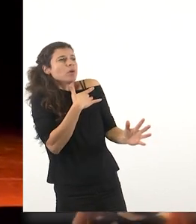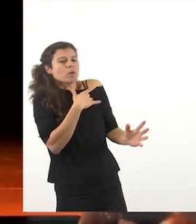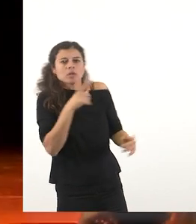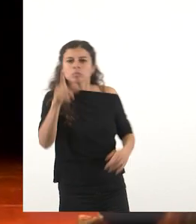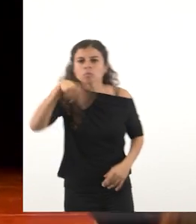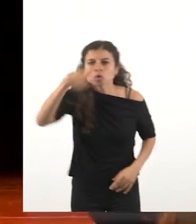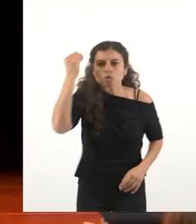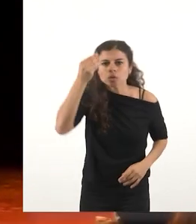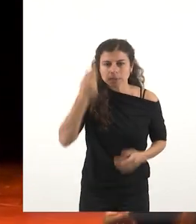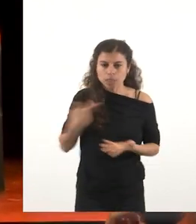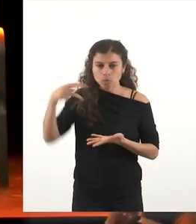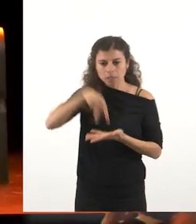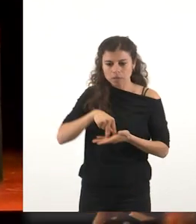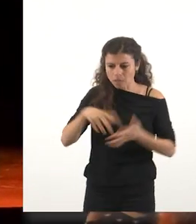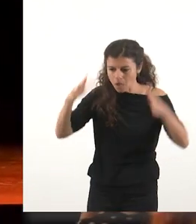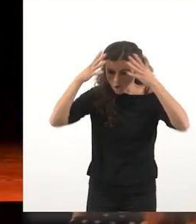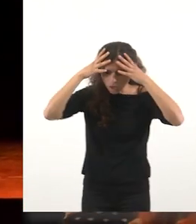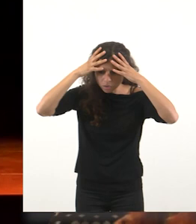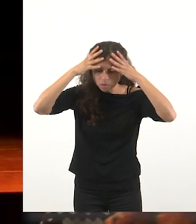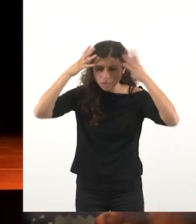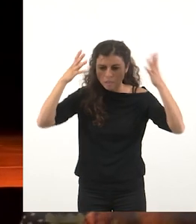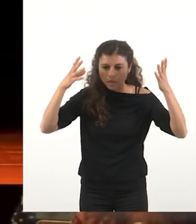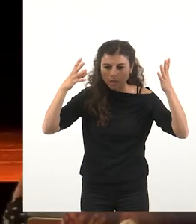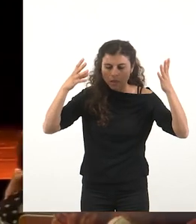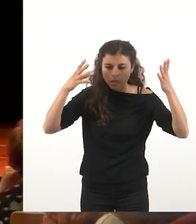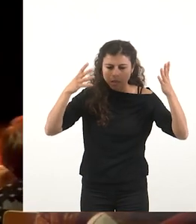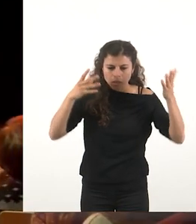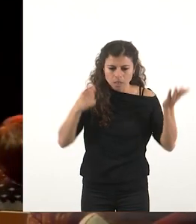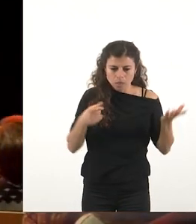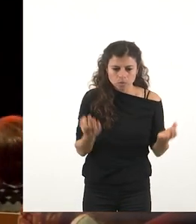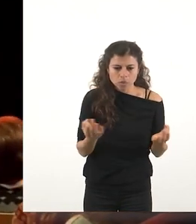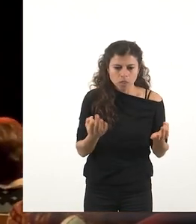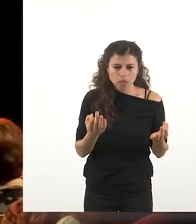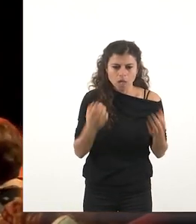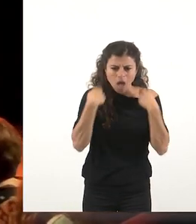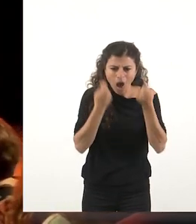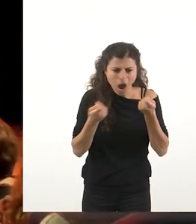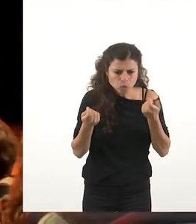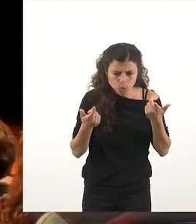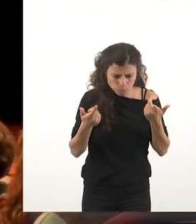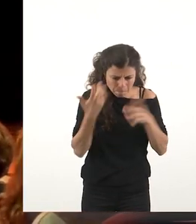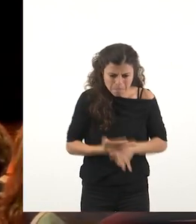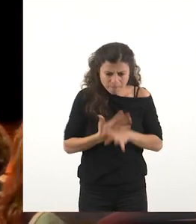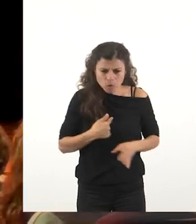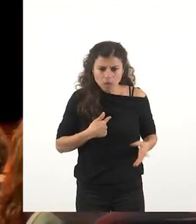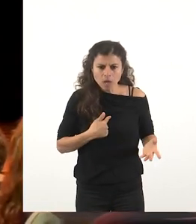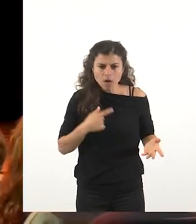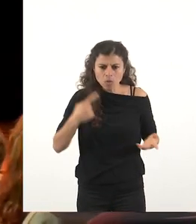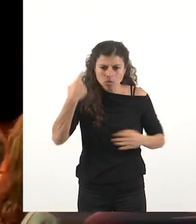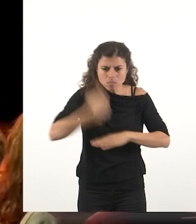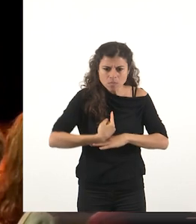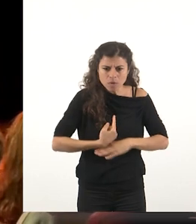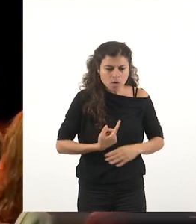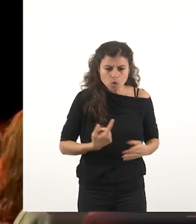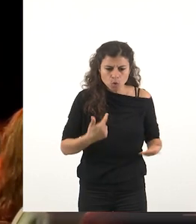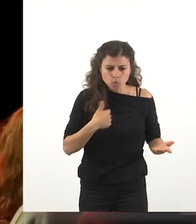hostia, Antonio, tío, hostia, Antonio, ¿qué me has hecho? ¿Qué acaba de pasar aquí, Antonio? Antonio, tío, ¿qué me acabas de violar? Yo no